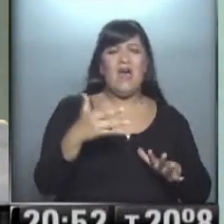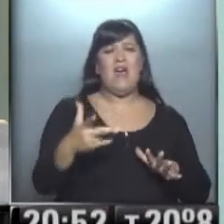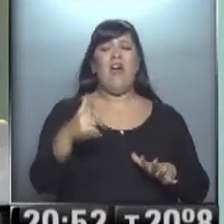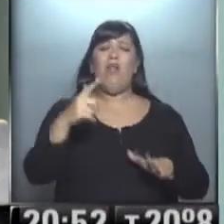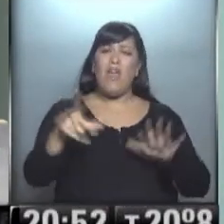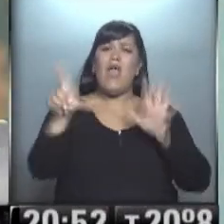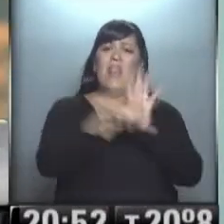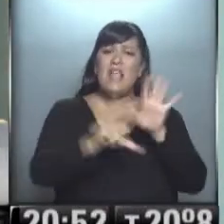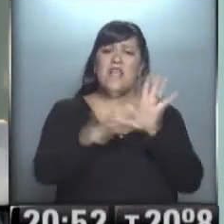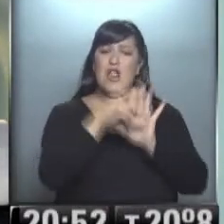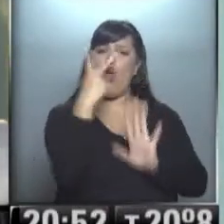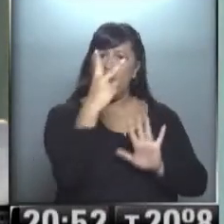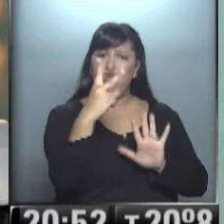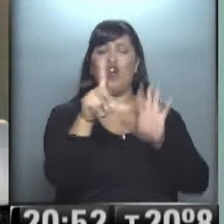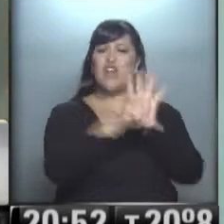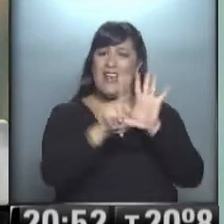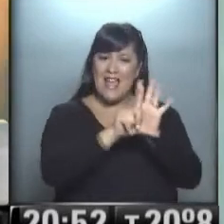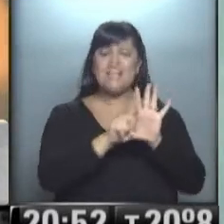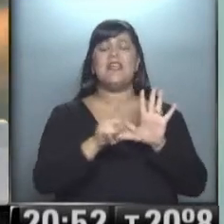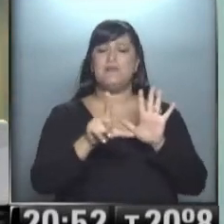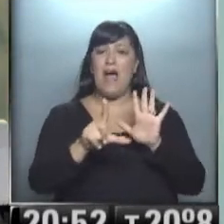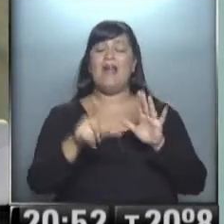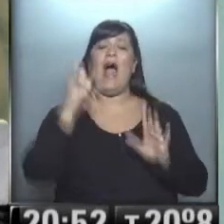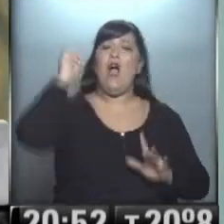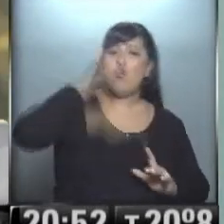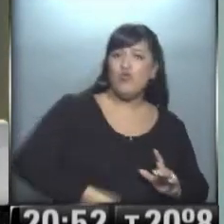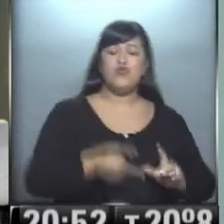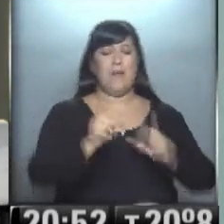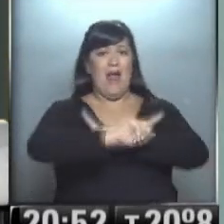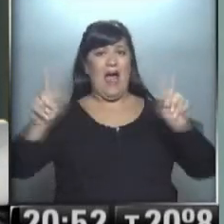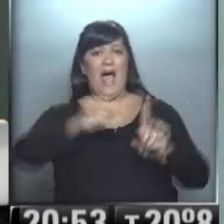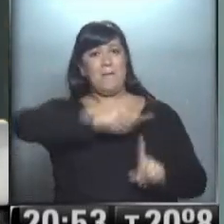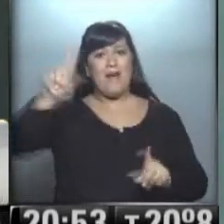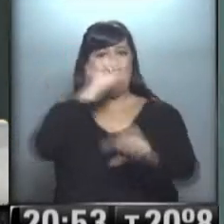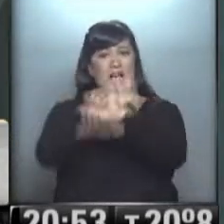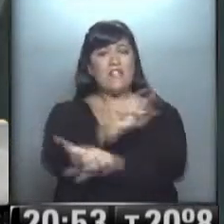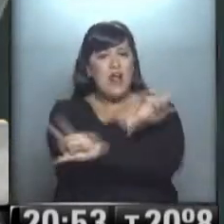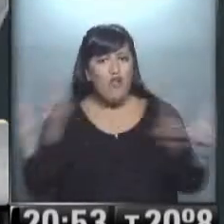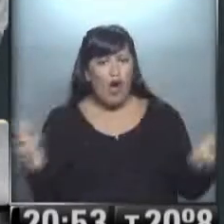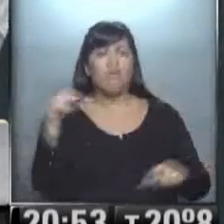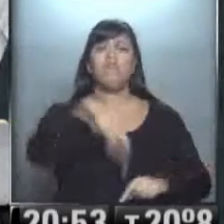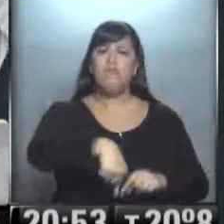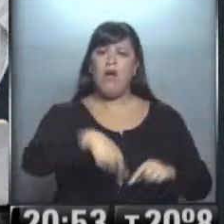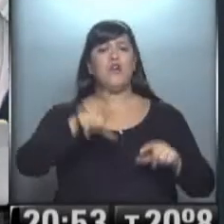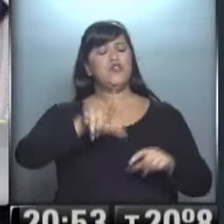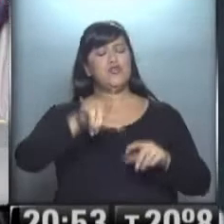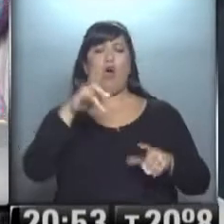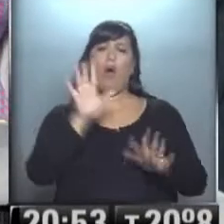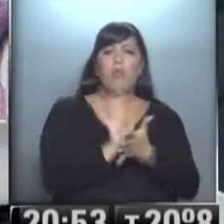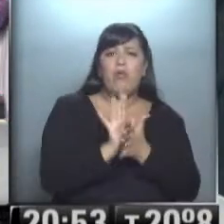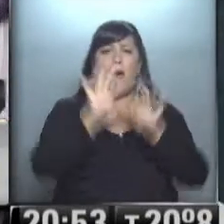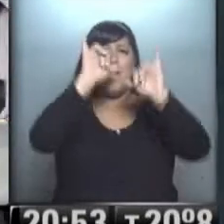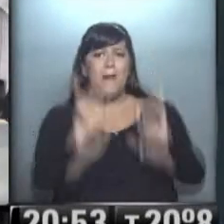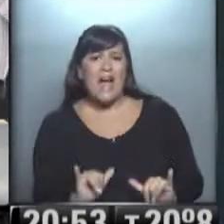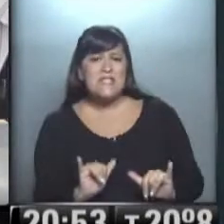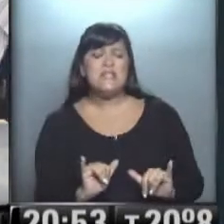varias leyes, dos leyes de amnistías y indultos posteriores, se había producido prácticamente la pacificación, y